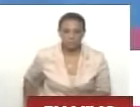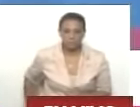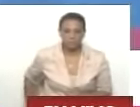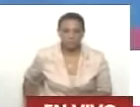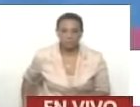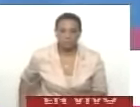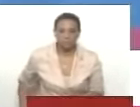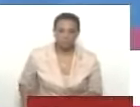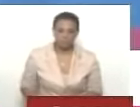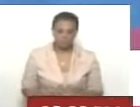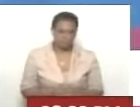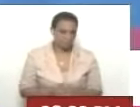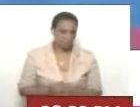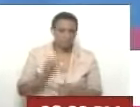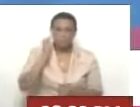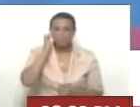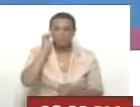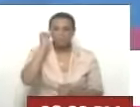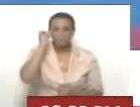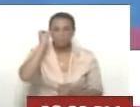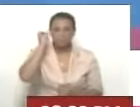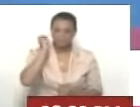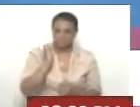que viva. Mira, ahora,